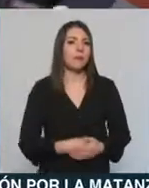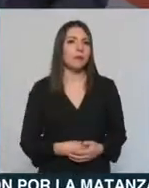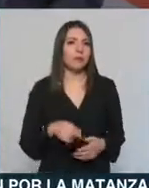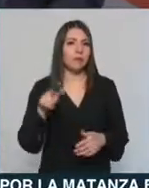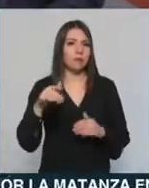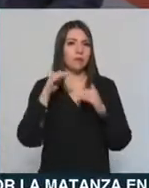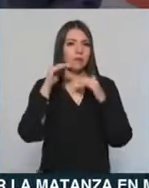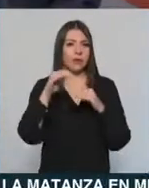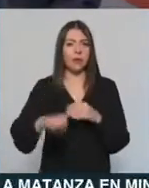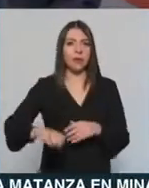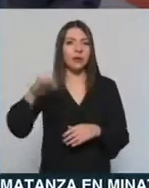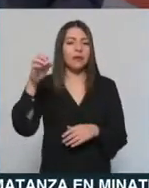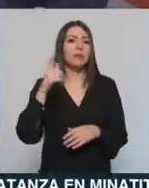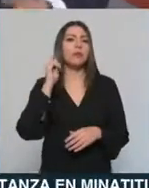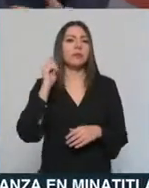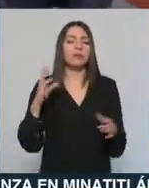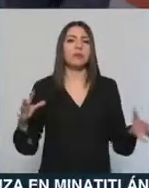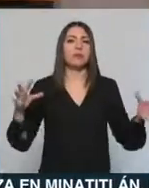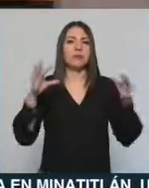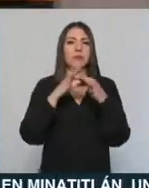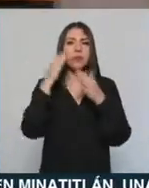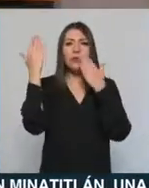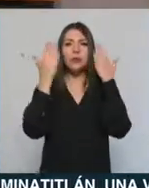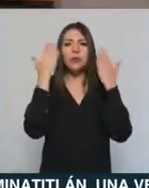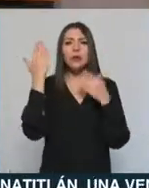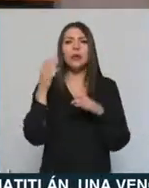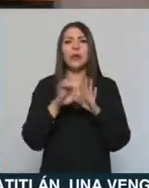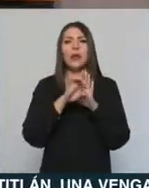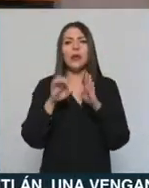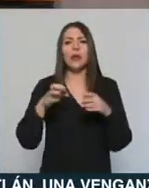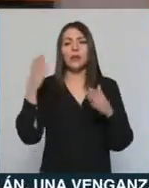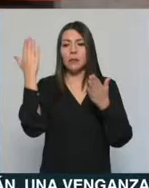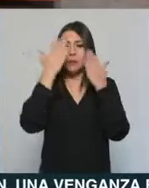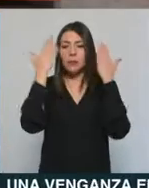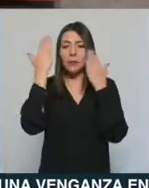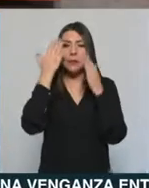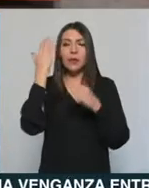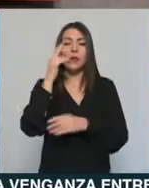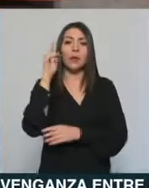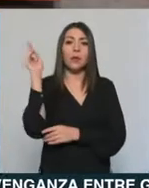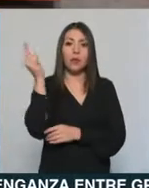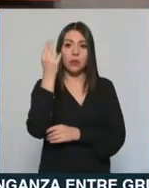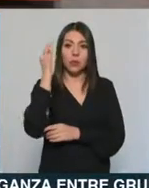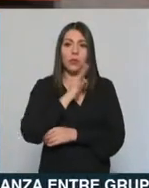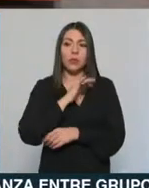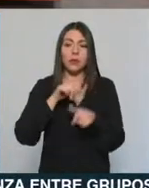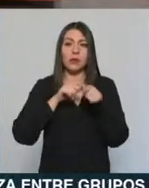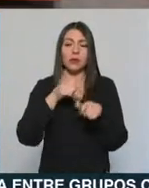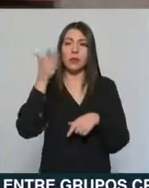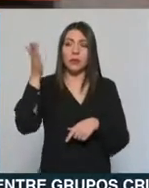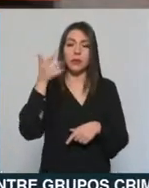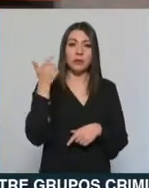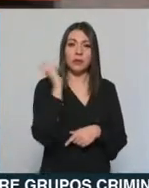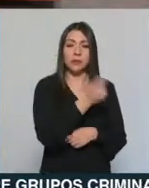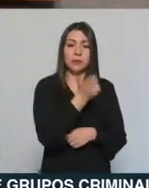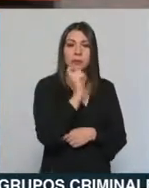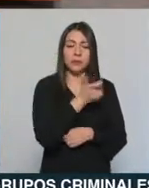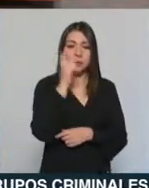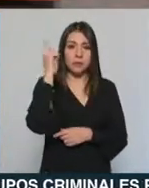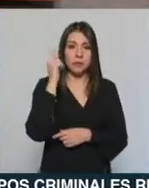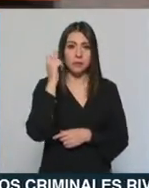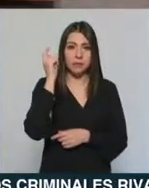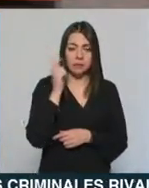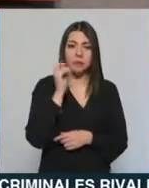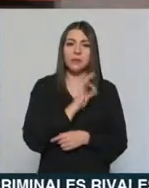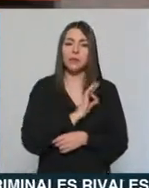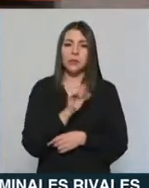grado de estudios que debe de estar cursando. ¿Un joven en licenciatura podría seguir solicitando el apoyo de una pensión alimenticia? Ok, perfecto. A través de